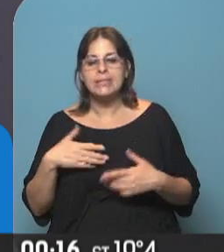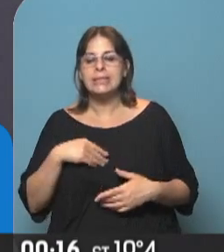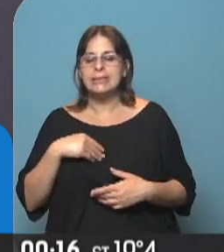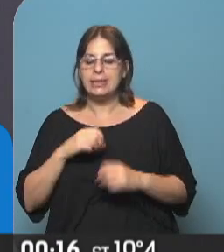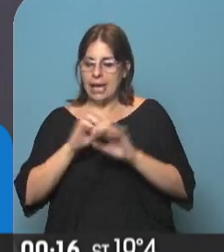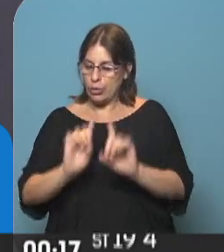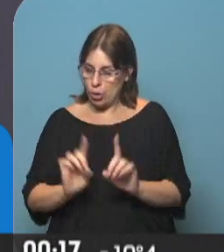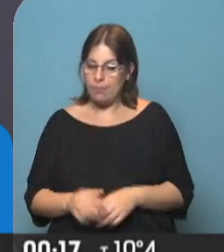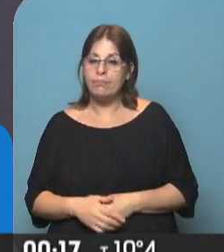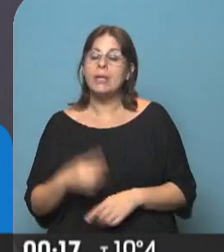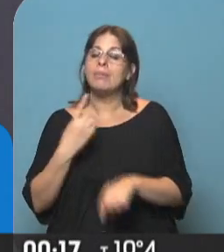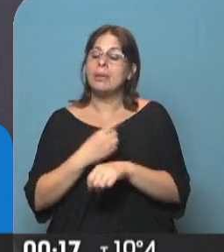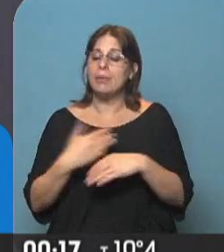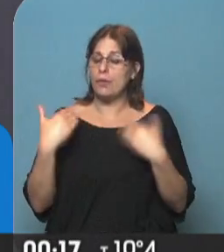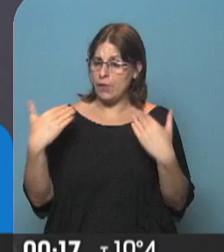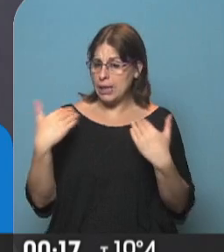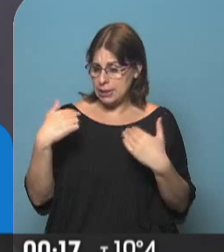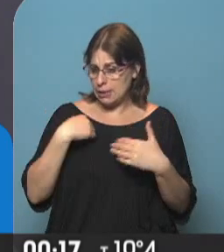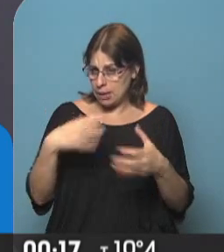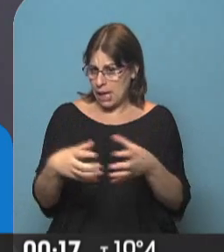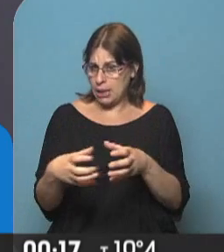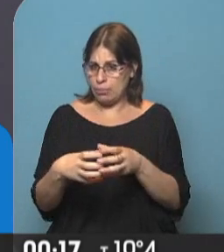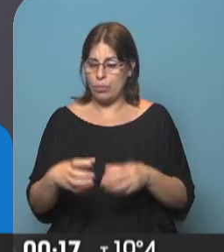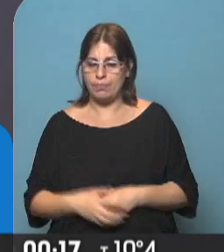primero felicitar al equipo, a mi equipo,